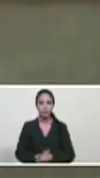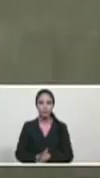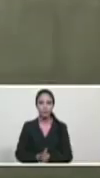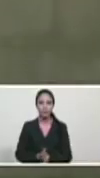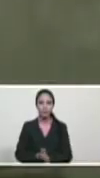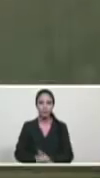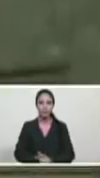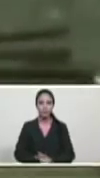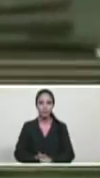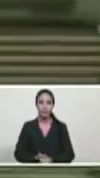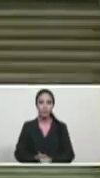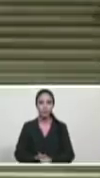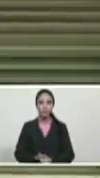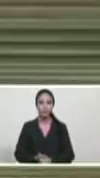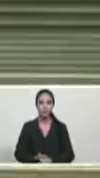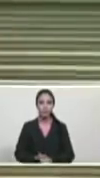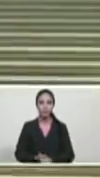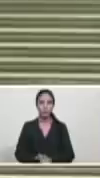Moros.